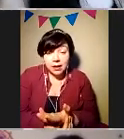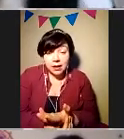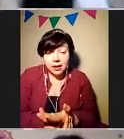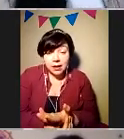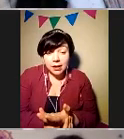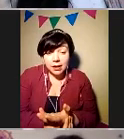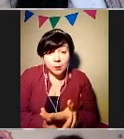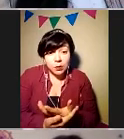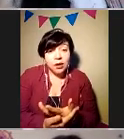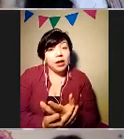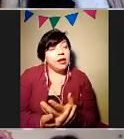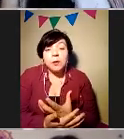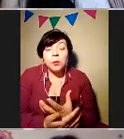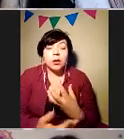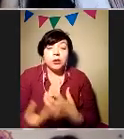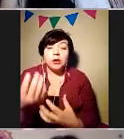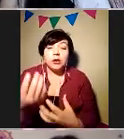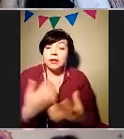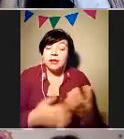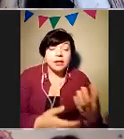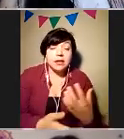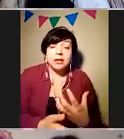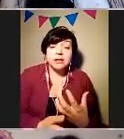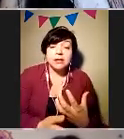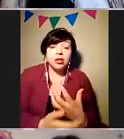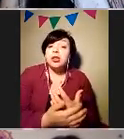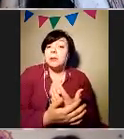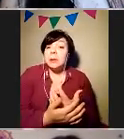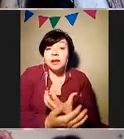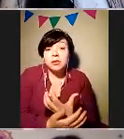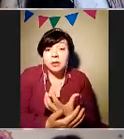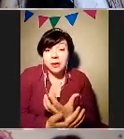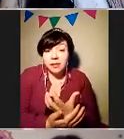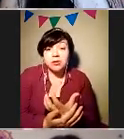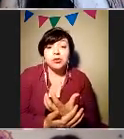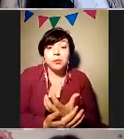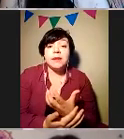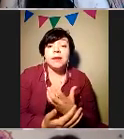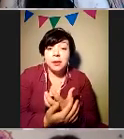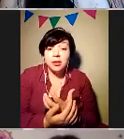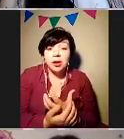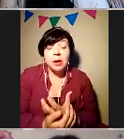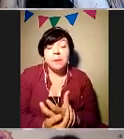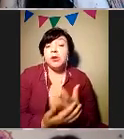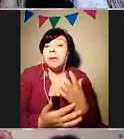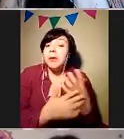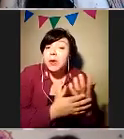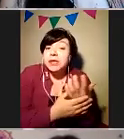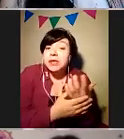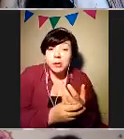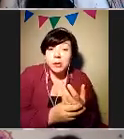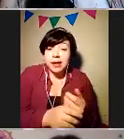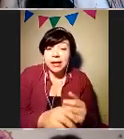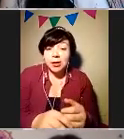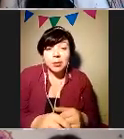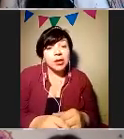en el mundo de, y que cuando la entrevistan dice no, y en verdad yo soy súper tímido, pero yo me pongo